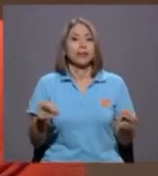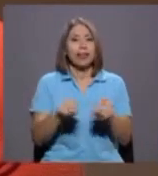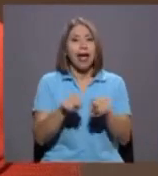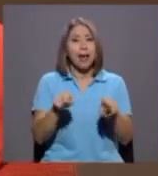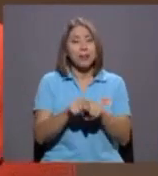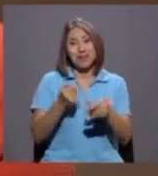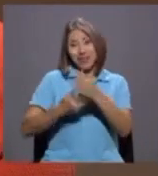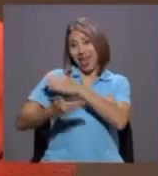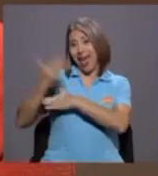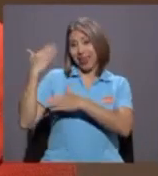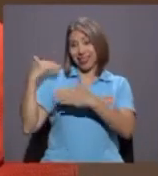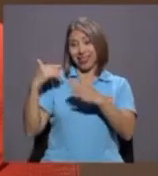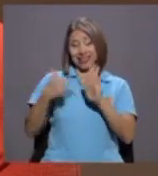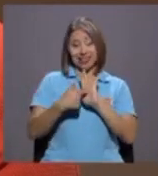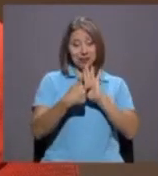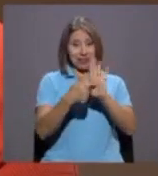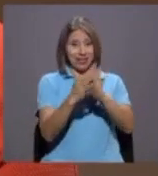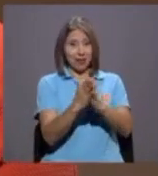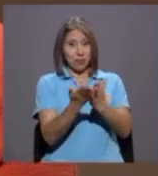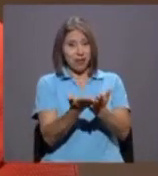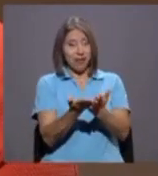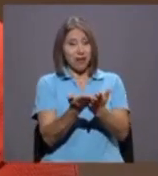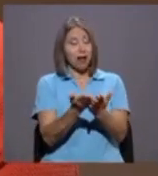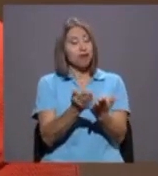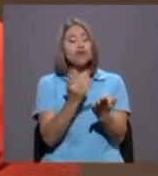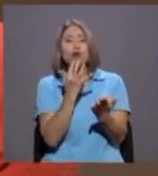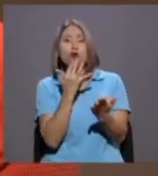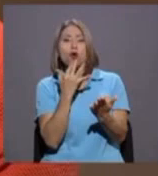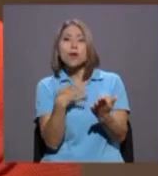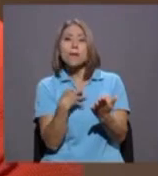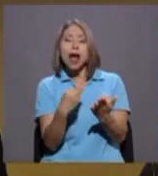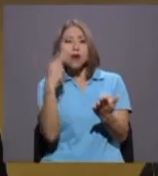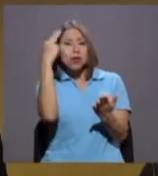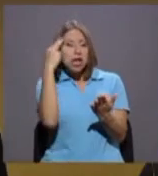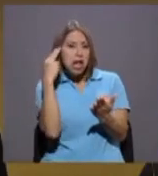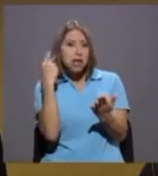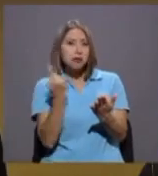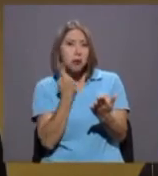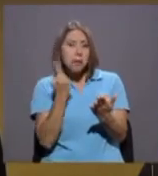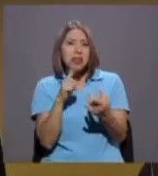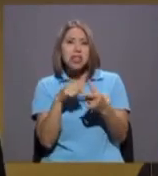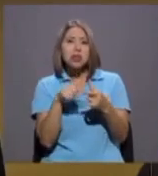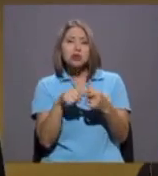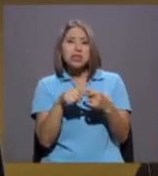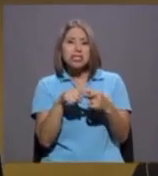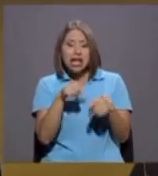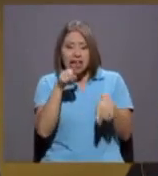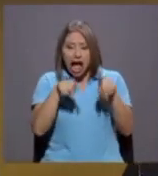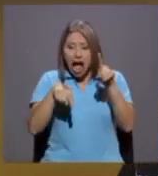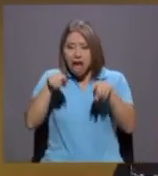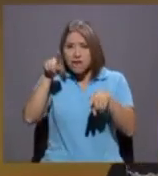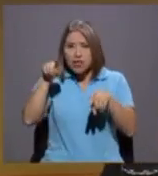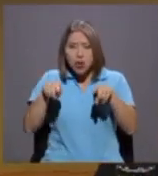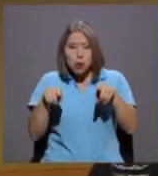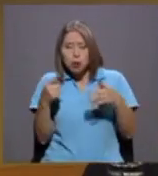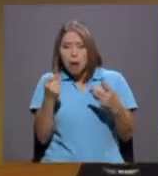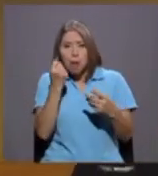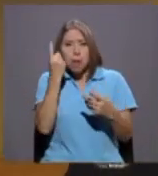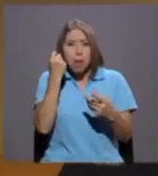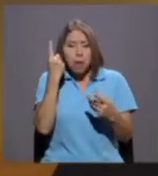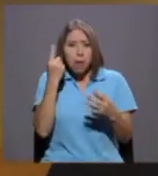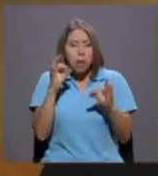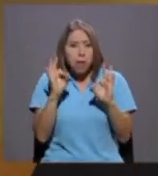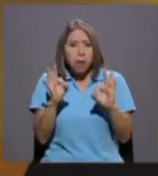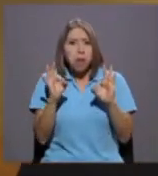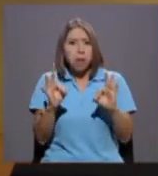la memoria era publicada en blanco y negro y entonces muchos de los gráficos no se comprendían claramente. Entonces, bueno,